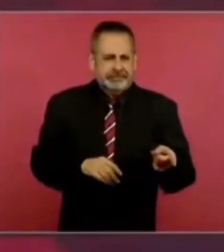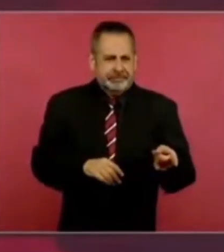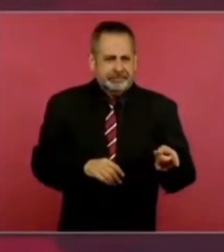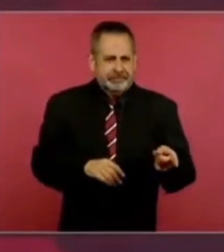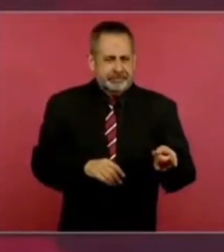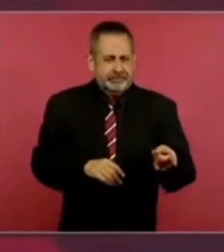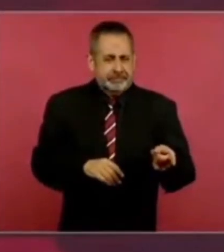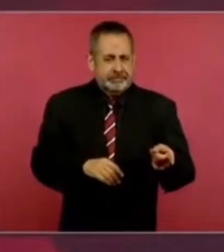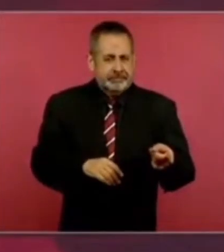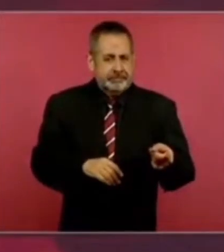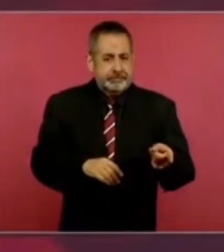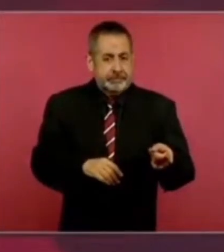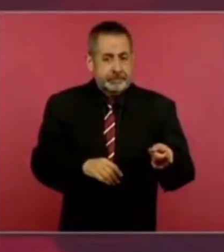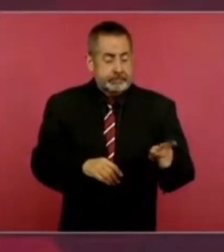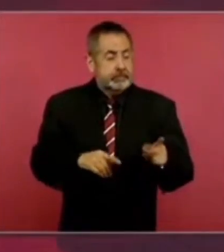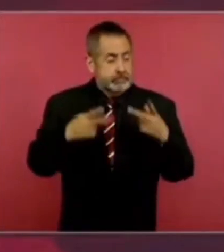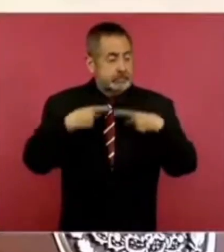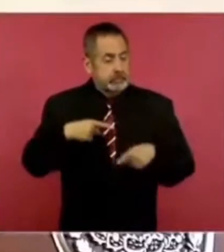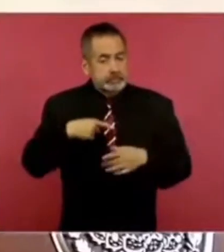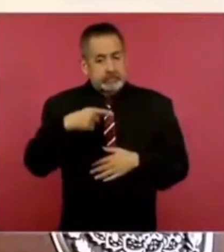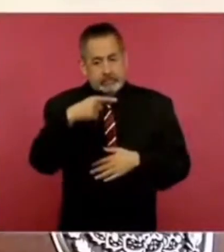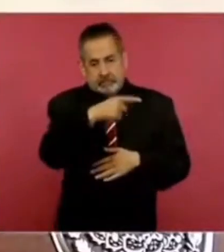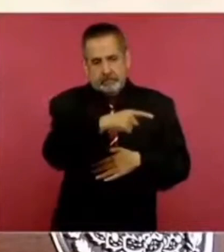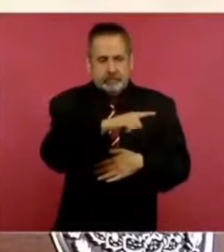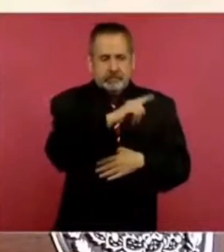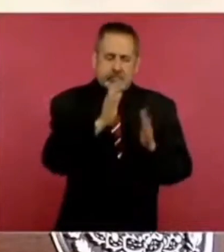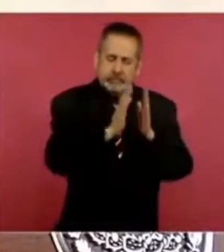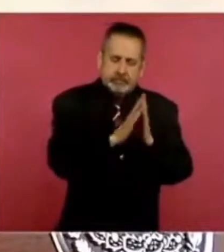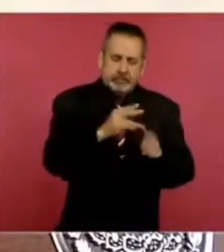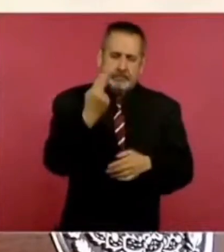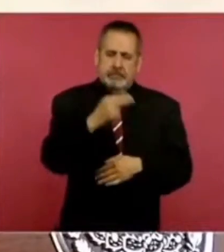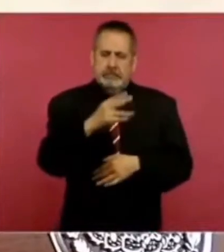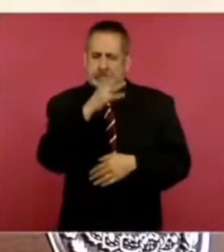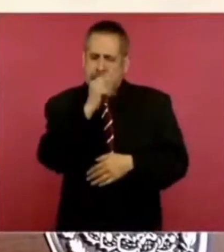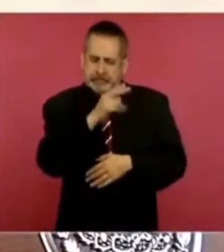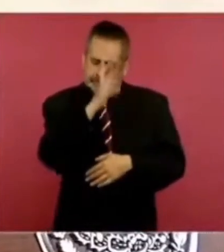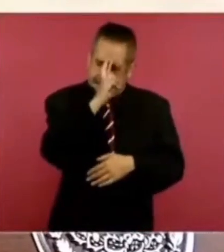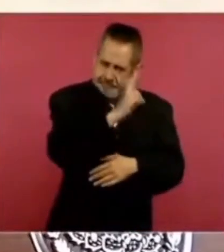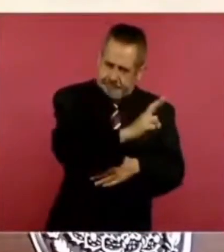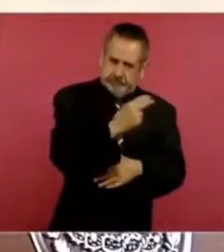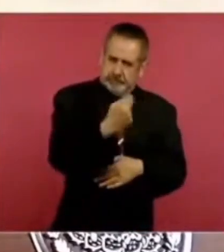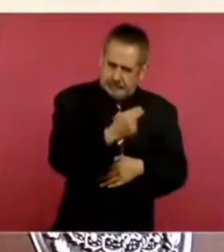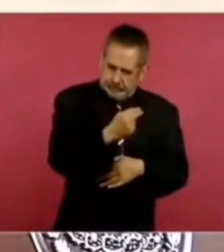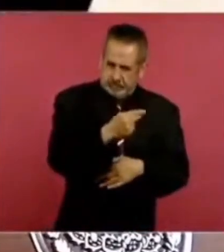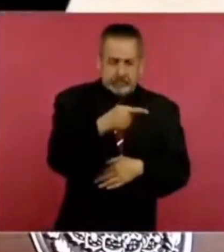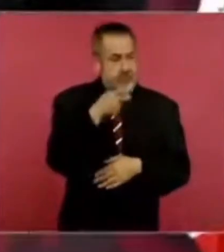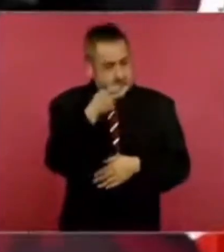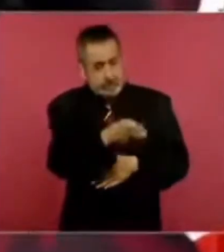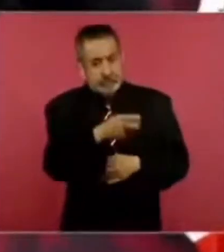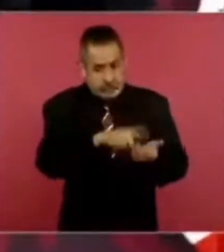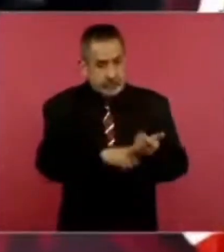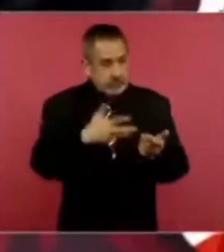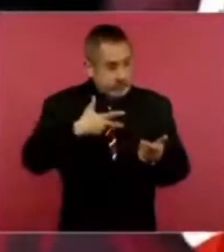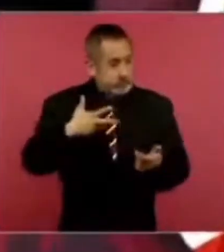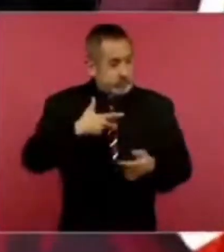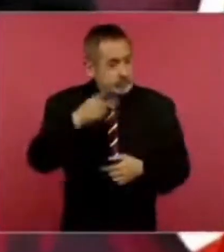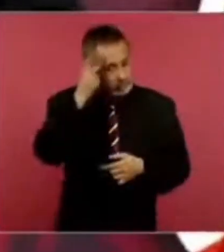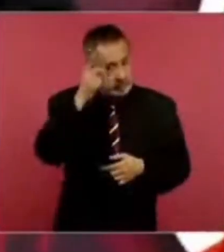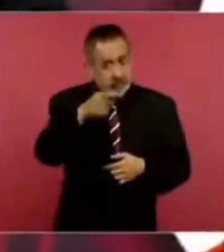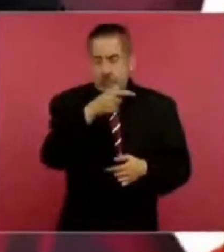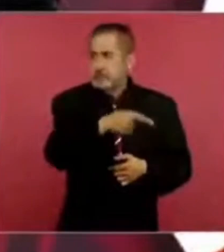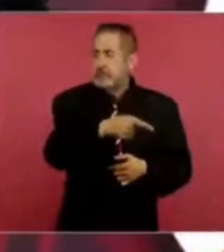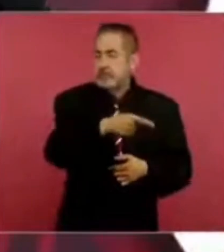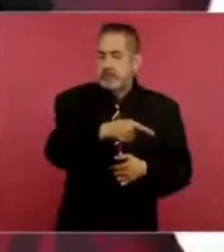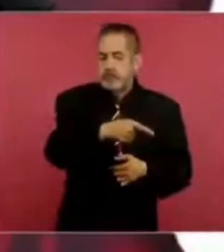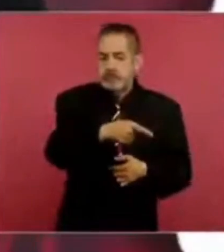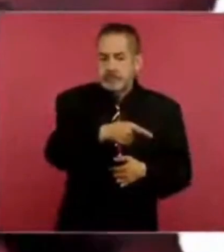de una persona que, como he finado, ya no voy a hablar de él, pero y además